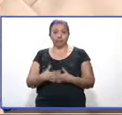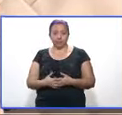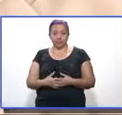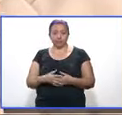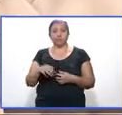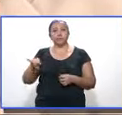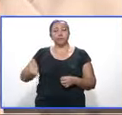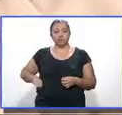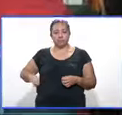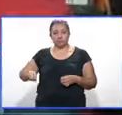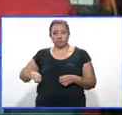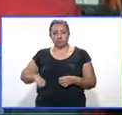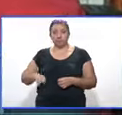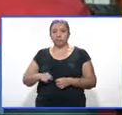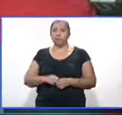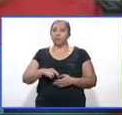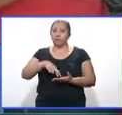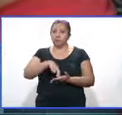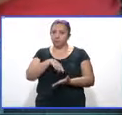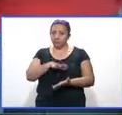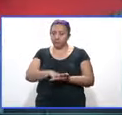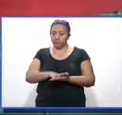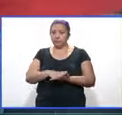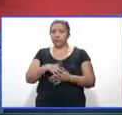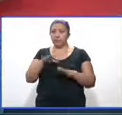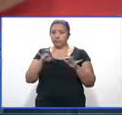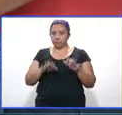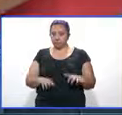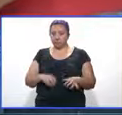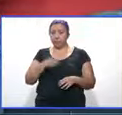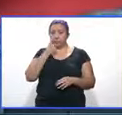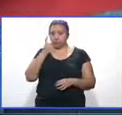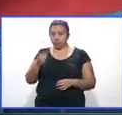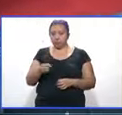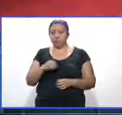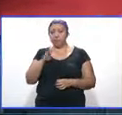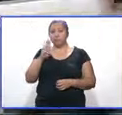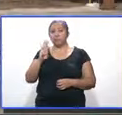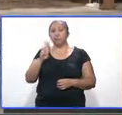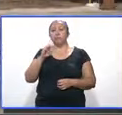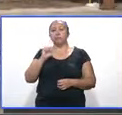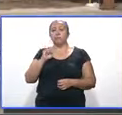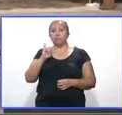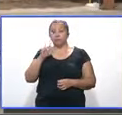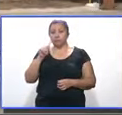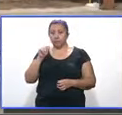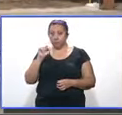están interesados a registrarse en la Liga BIT, que es